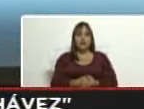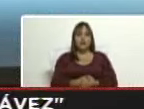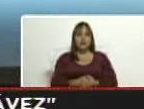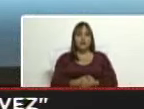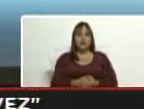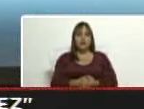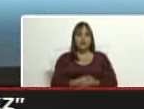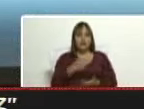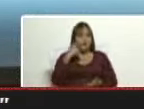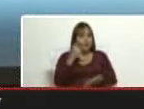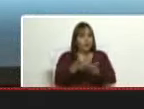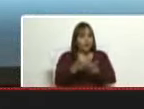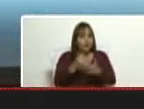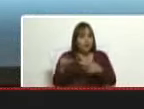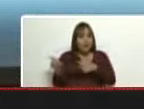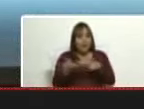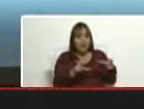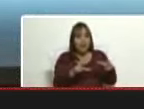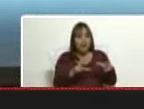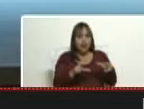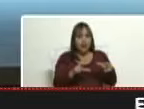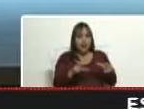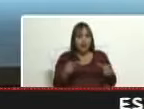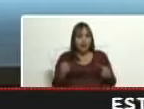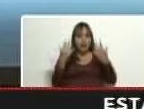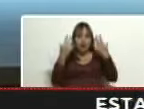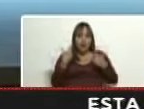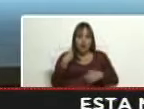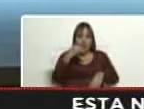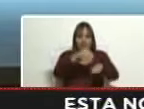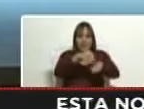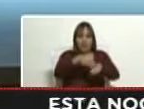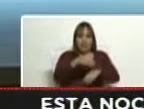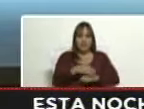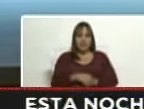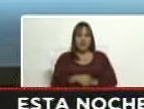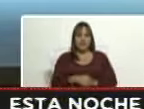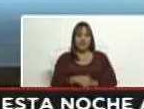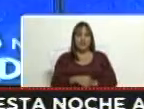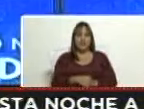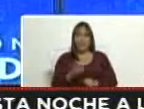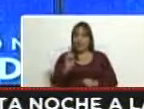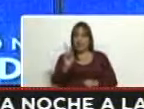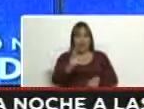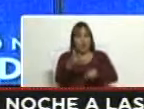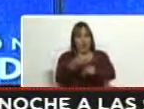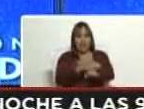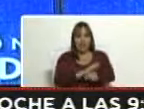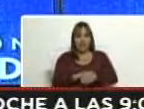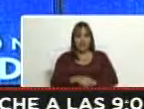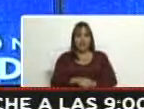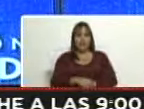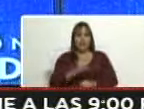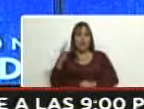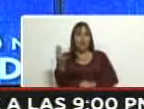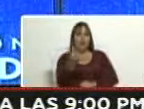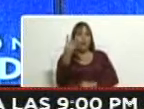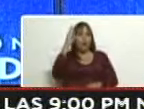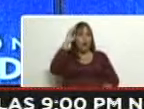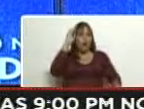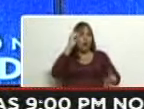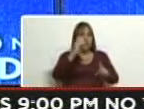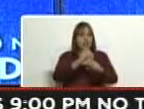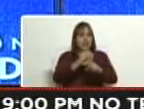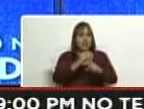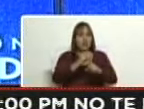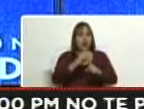preparados, apunten, disparen, ustedes me lo ponen ahí. No antes. Cuarta acción del primer